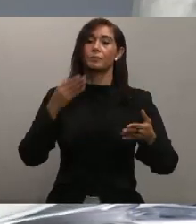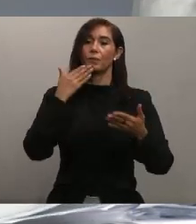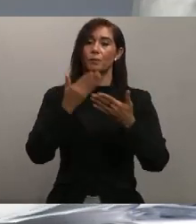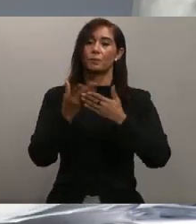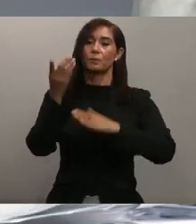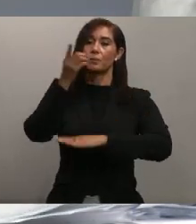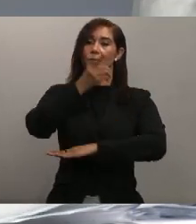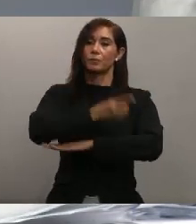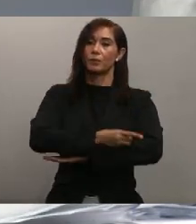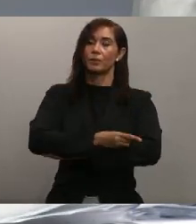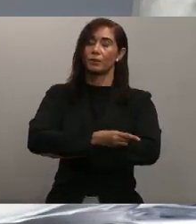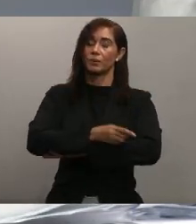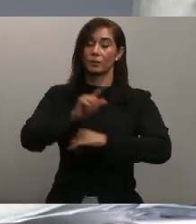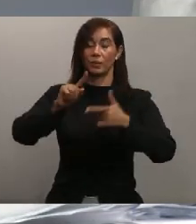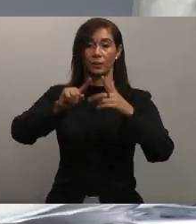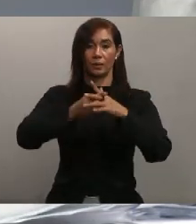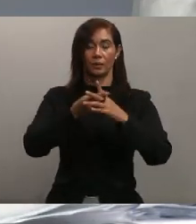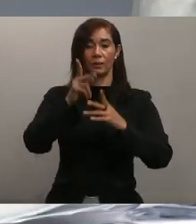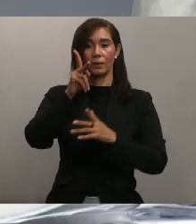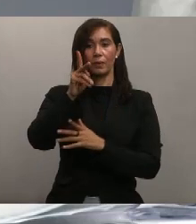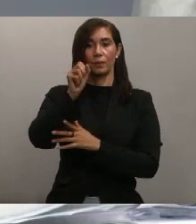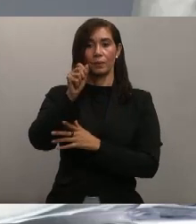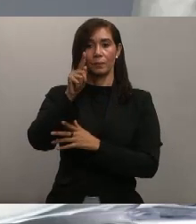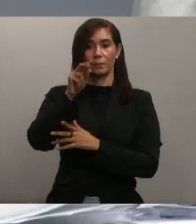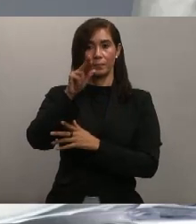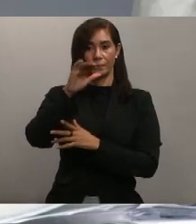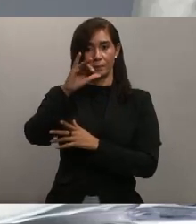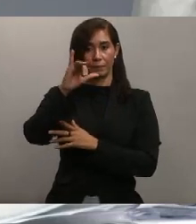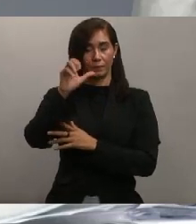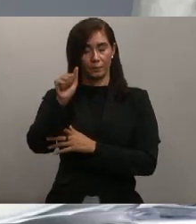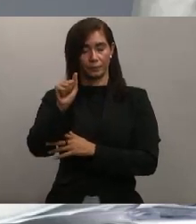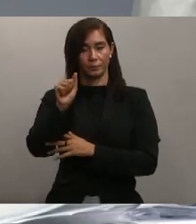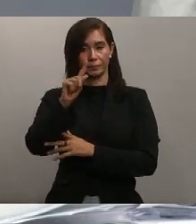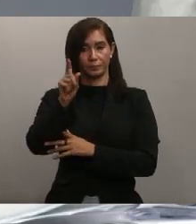días. Iniciamos con Patricio Peralta. Adelante, Patricio.